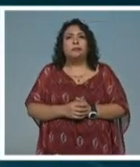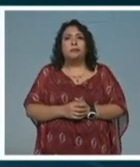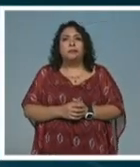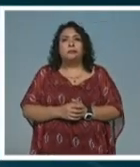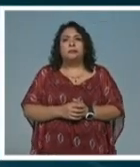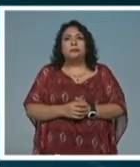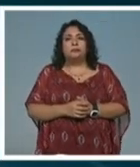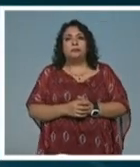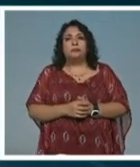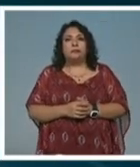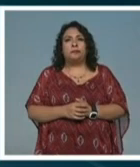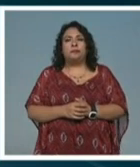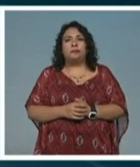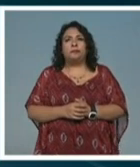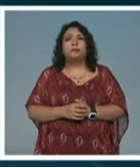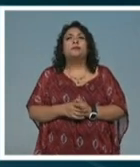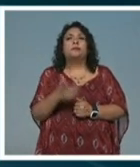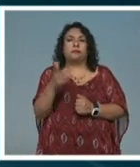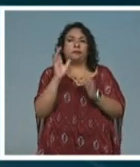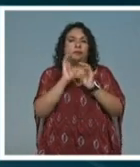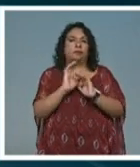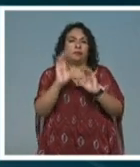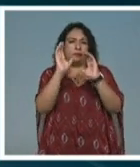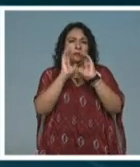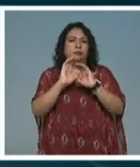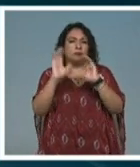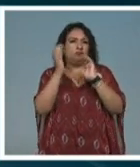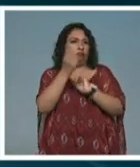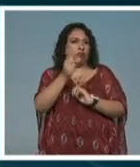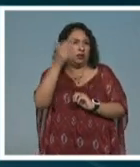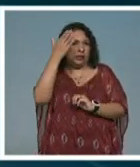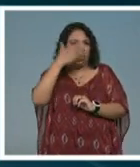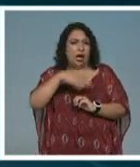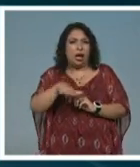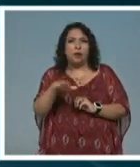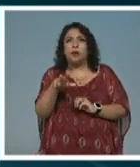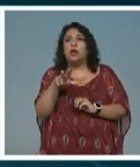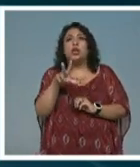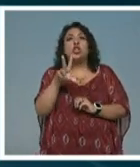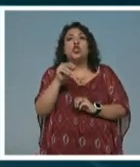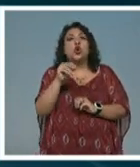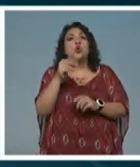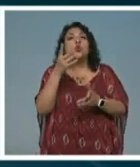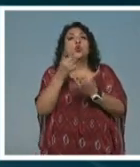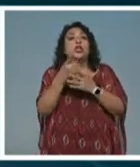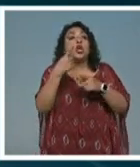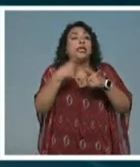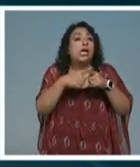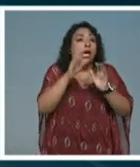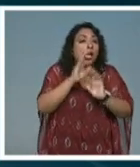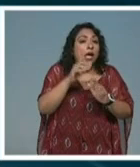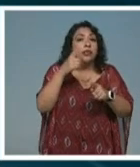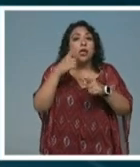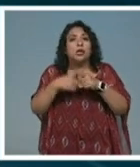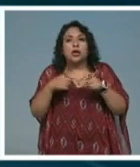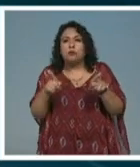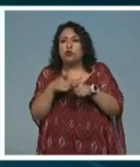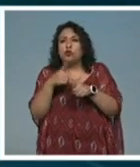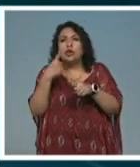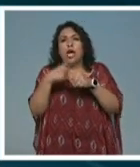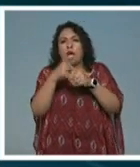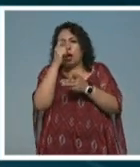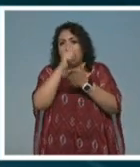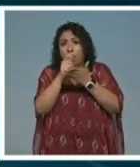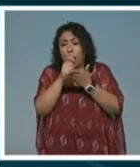esto de las canciones, pues, y no solamente quién la canta, no solamente quién la interpreta, quién la